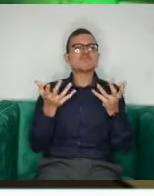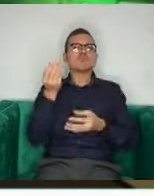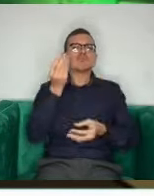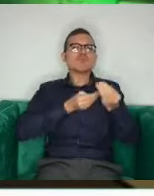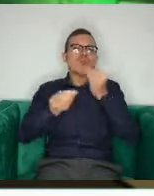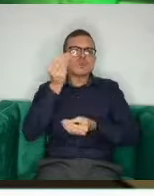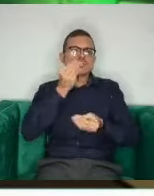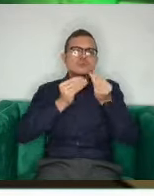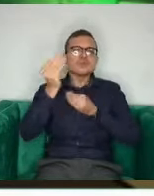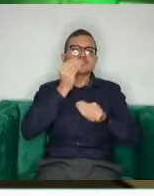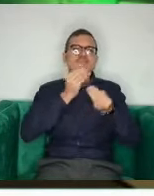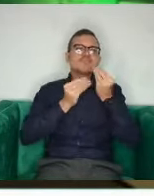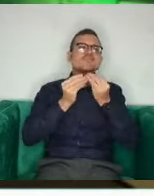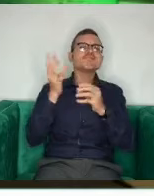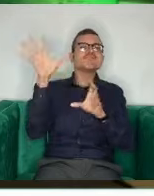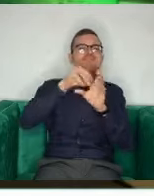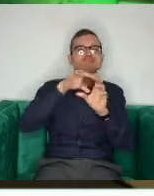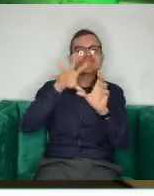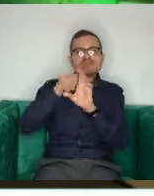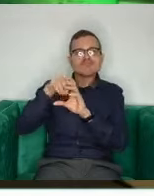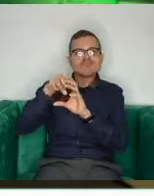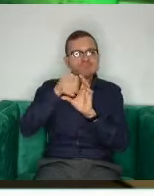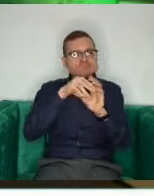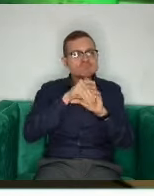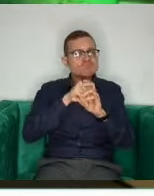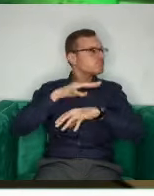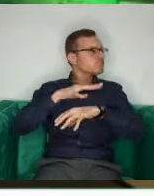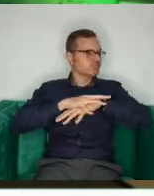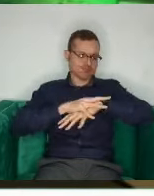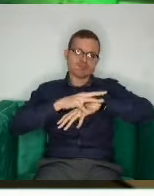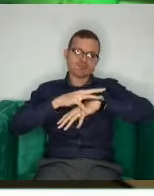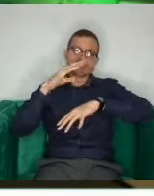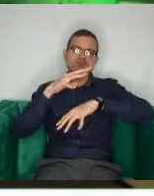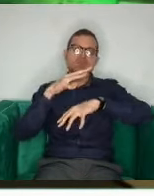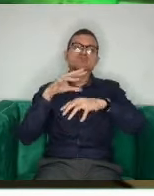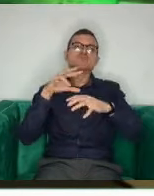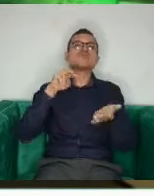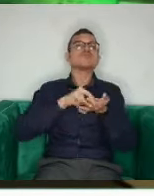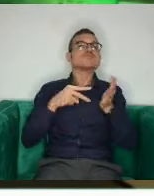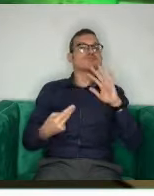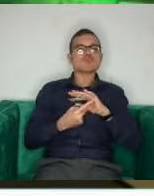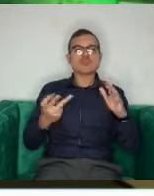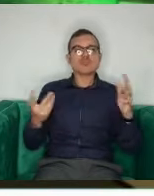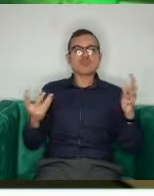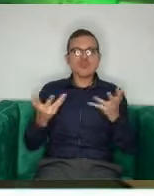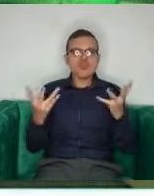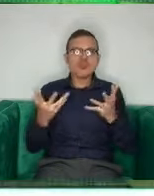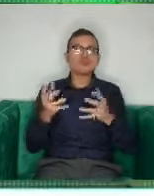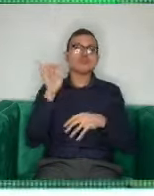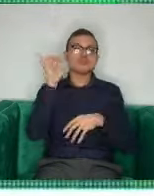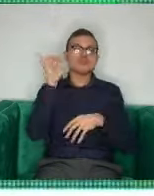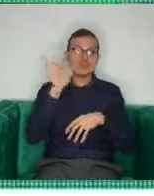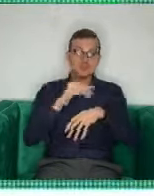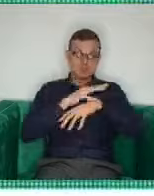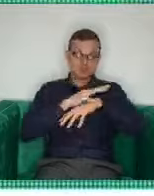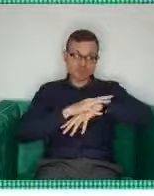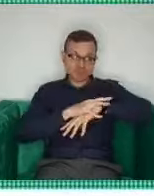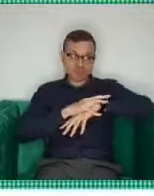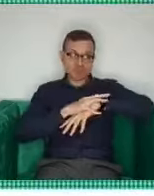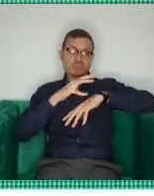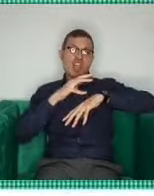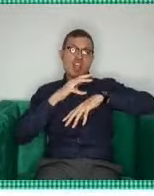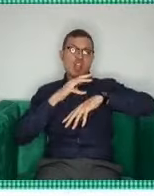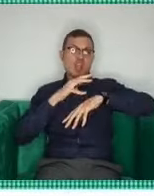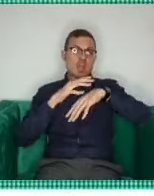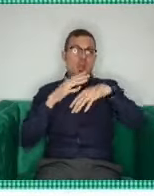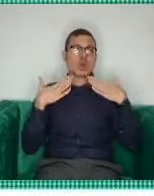Y que te inflaman. ¿Qué significa inflamación? Para que estemos claros. La inflamación es esa respuesta que tiene el cuerpo